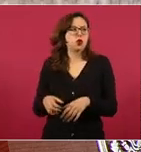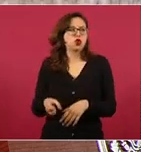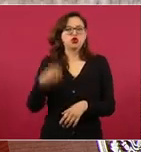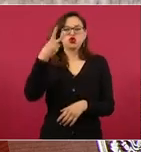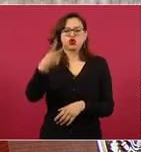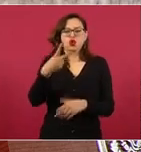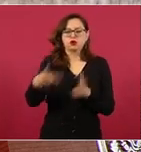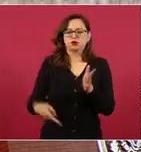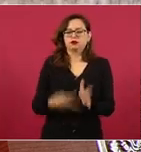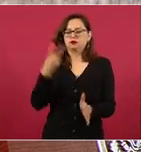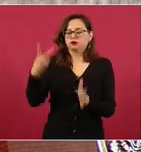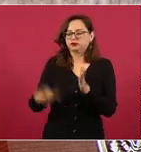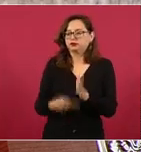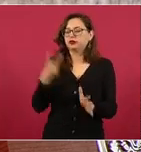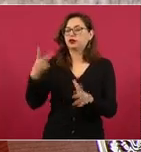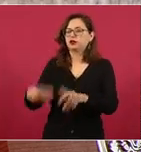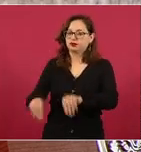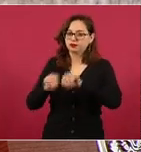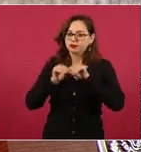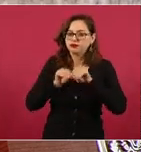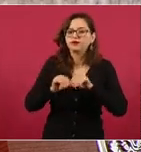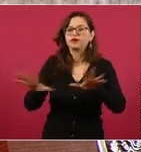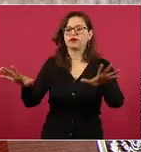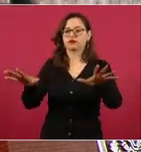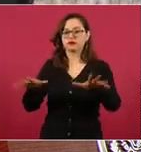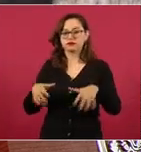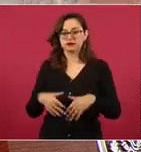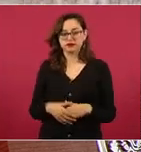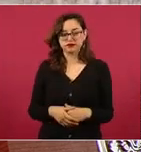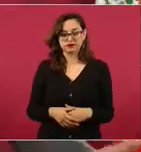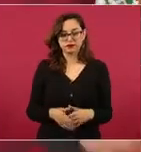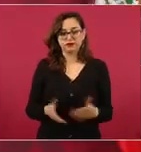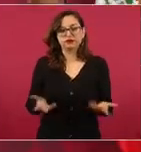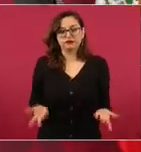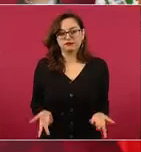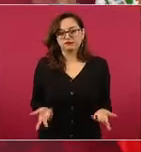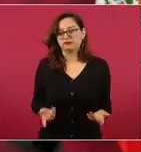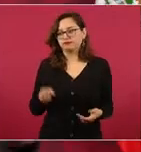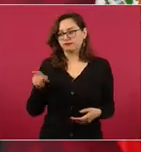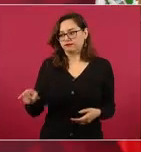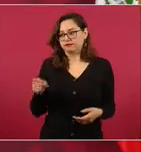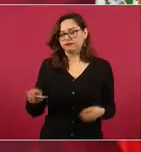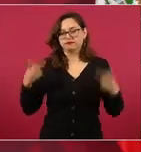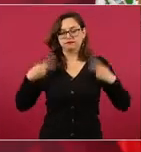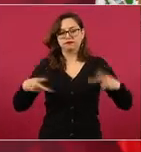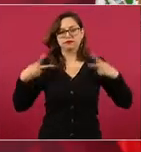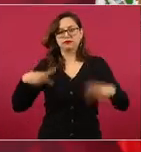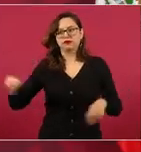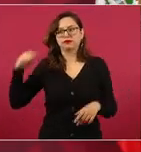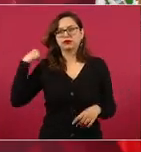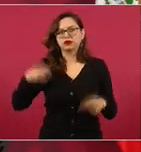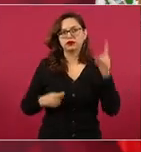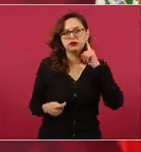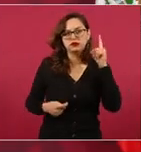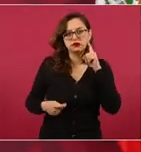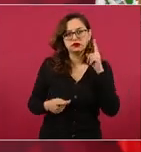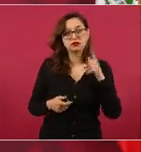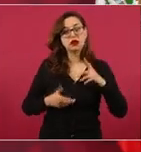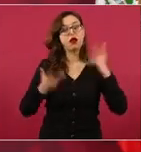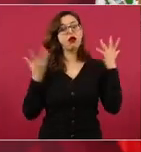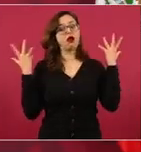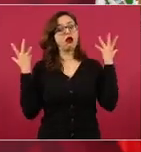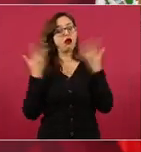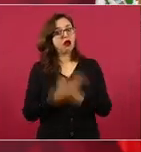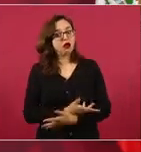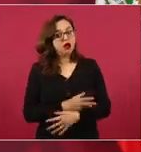entrevistas, y con eso, pues como era un programa muy escuchado, pues la gente